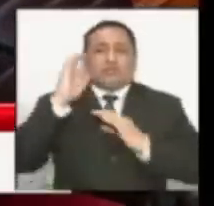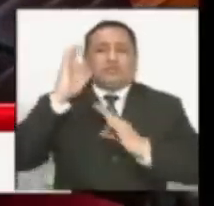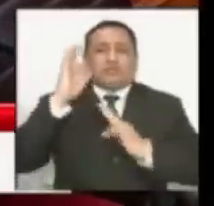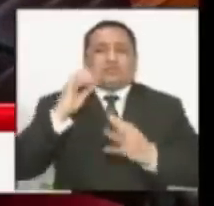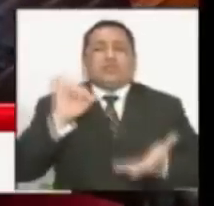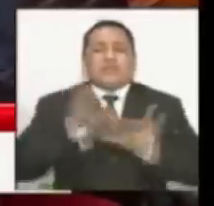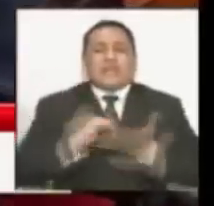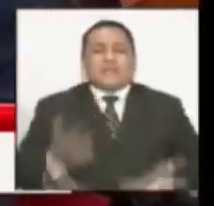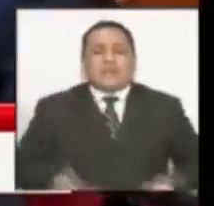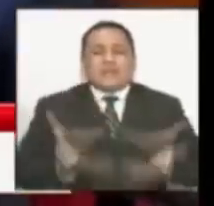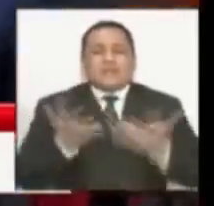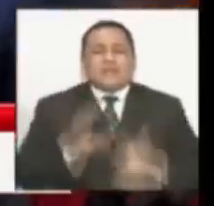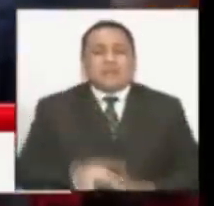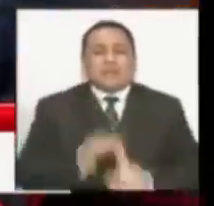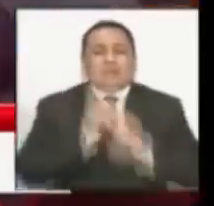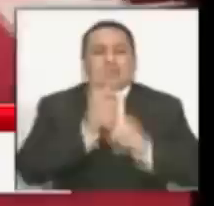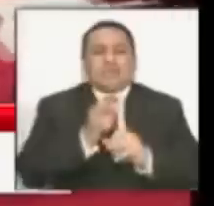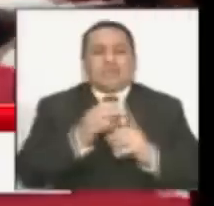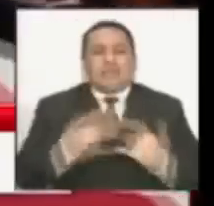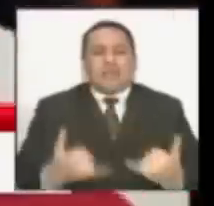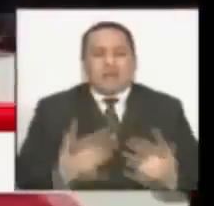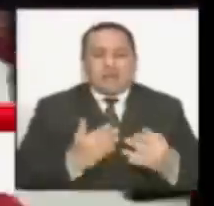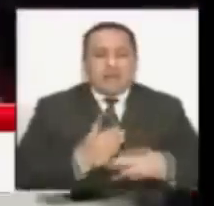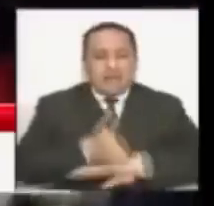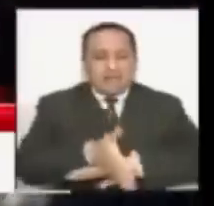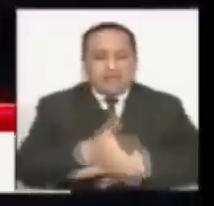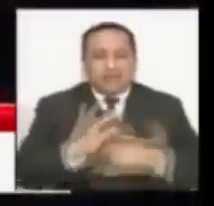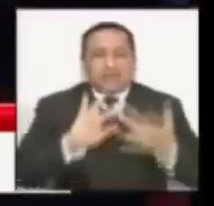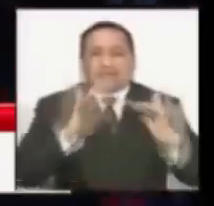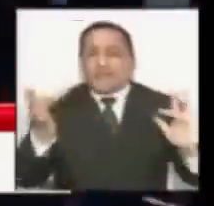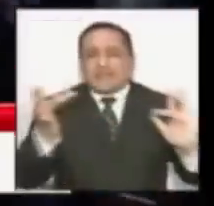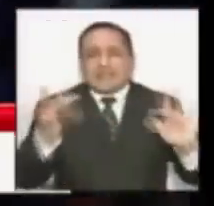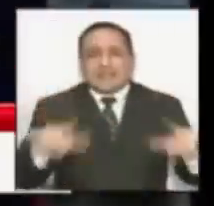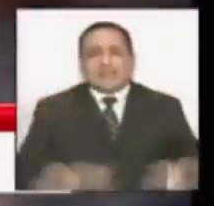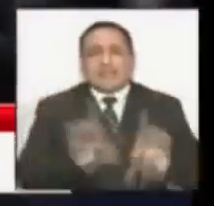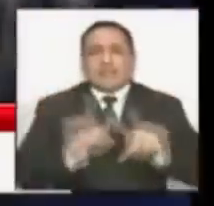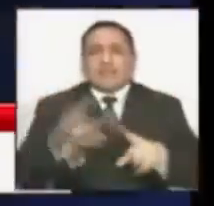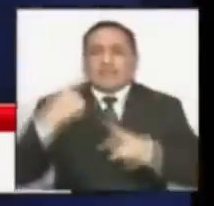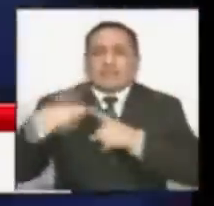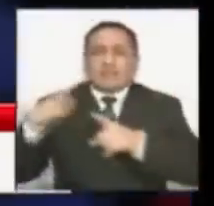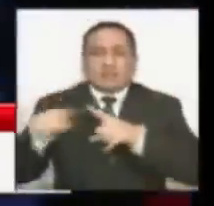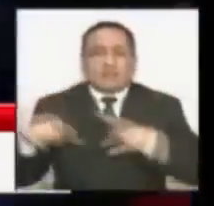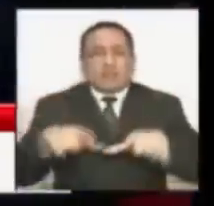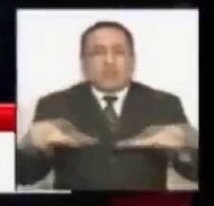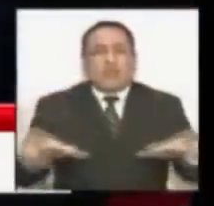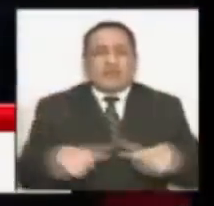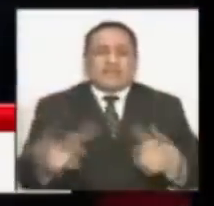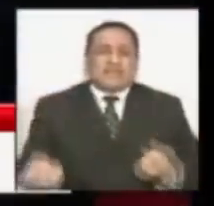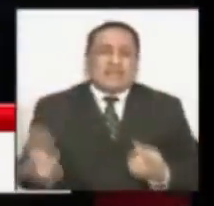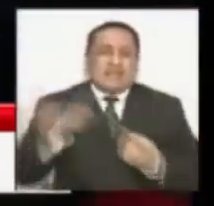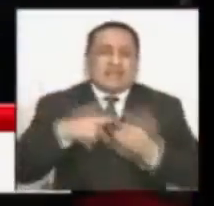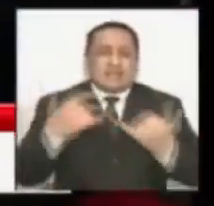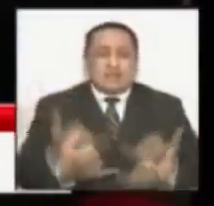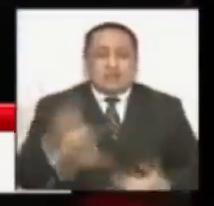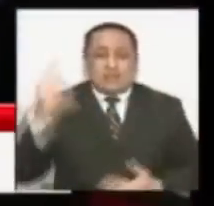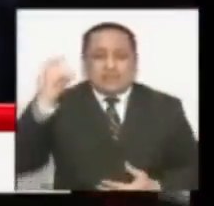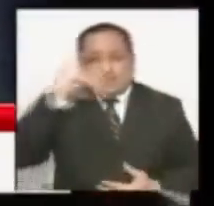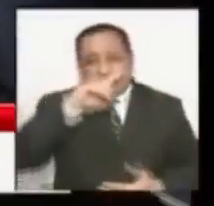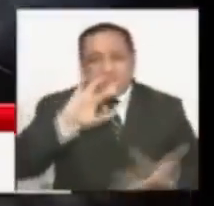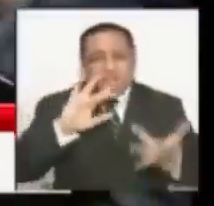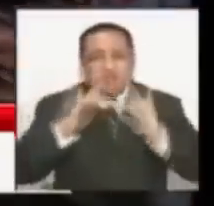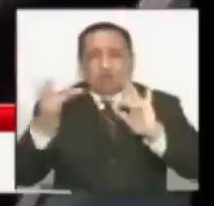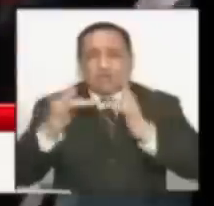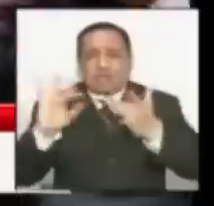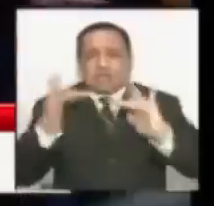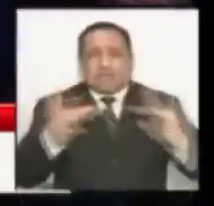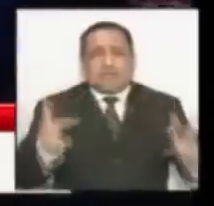todo. Esto significa, por supuesto, que está dispuesto a dialogar y conversar con el resto de